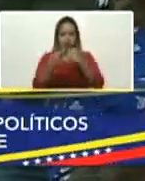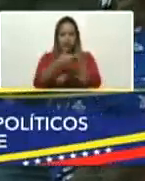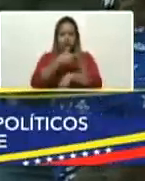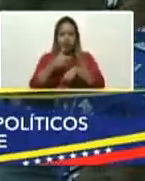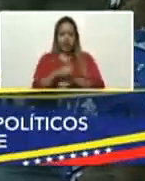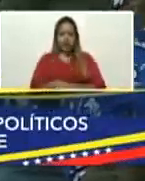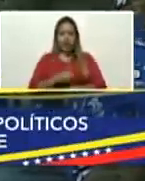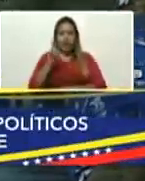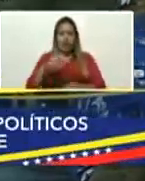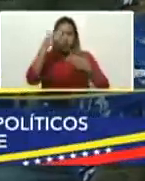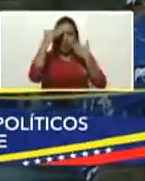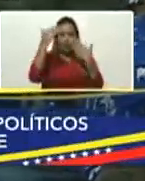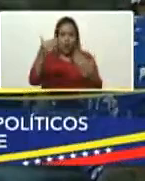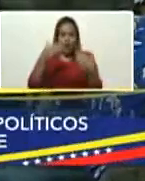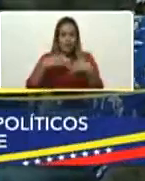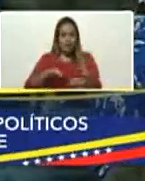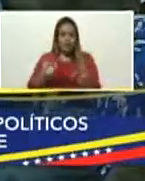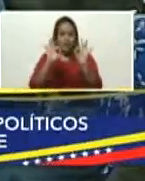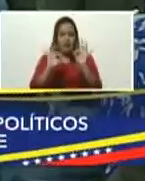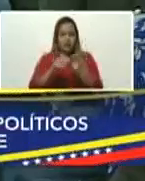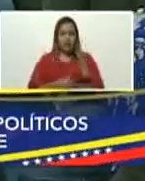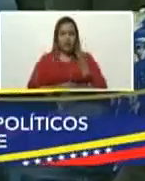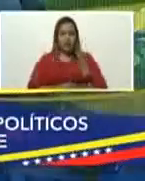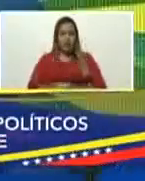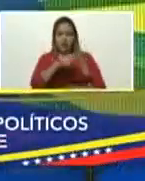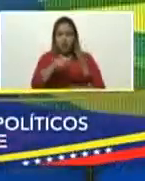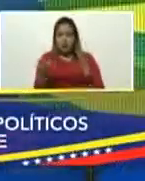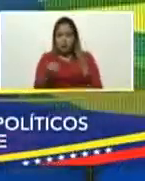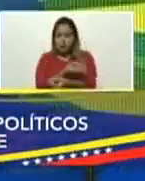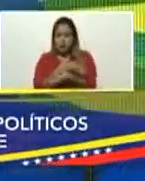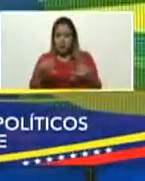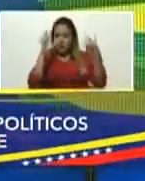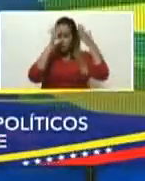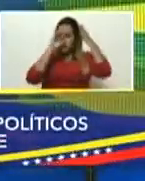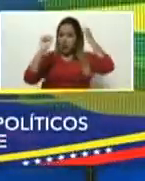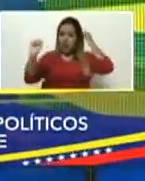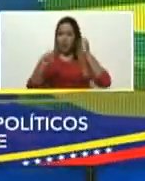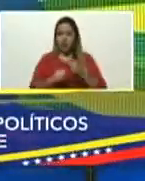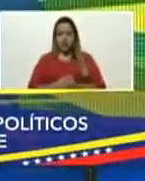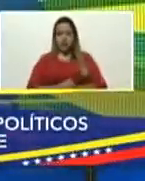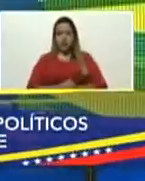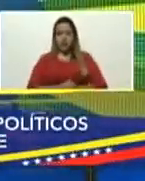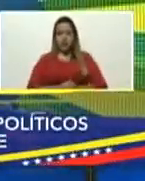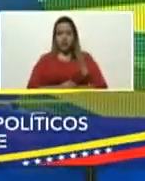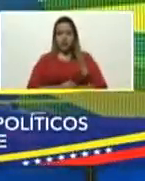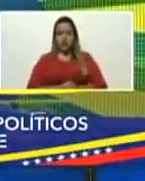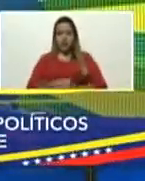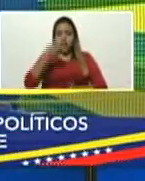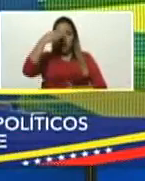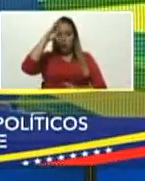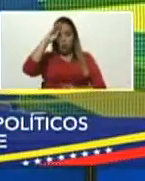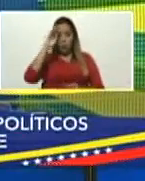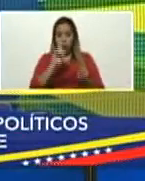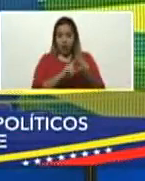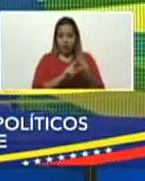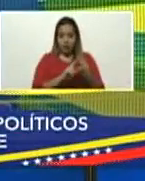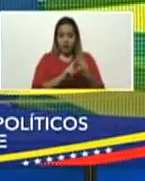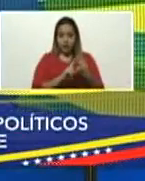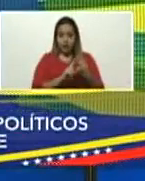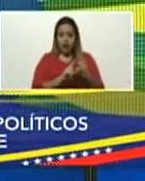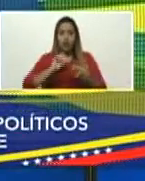manera muy especial a los excelentísimos señores embajadores de la República de Cuba,